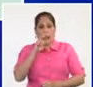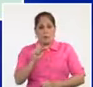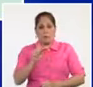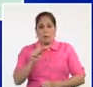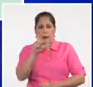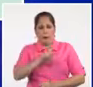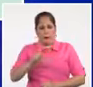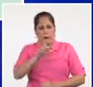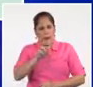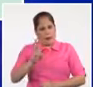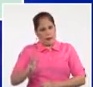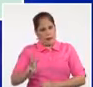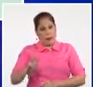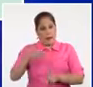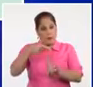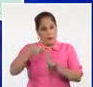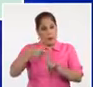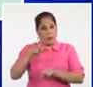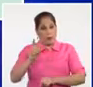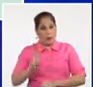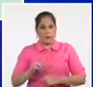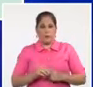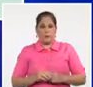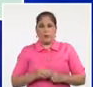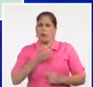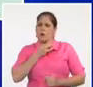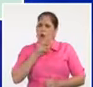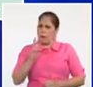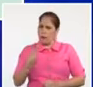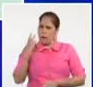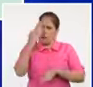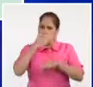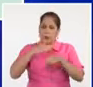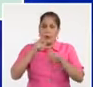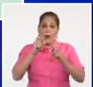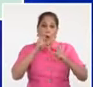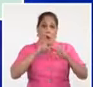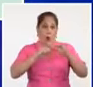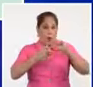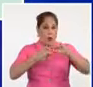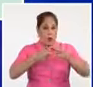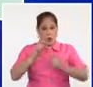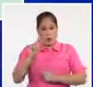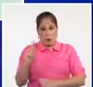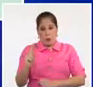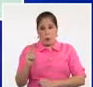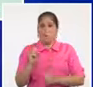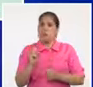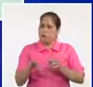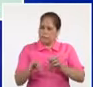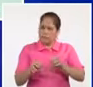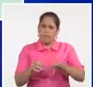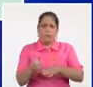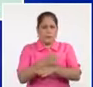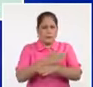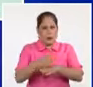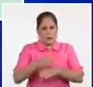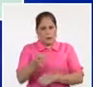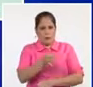3, Encrucijada 2 y Corralillo 1, lamentablemente disperso en todo su